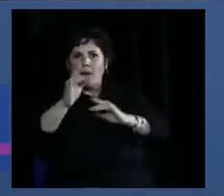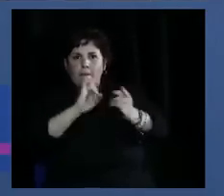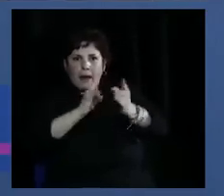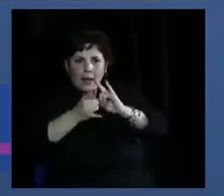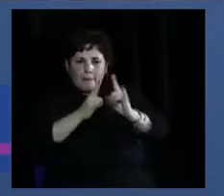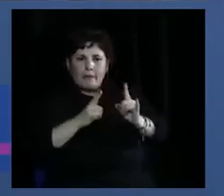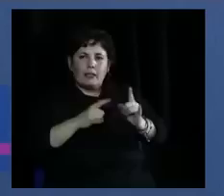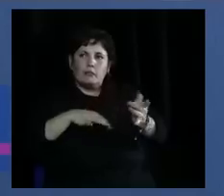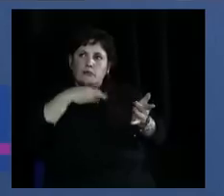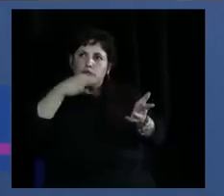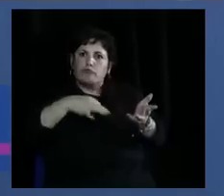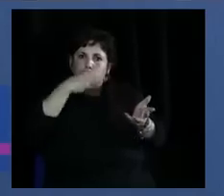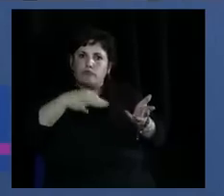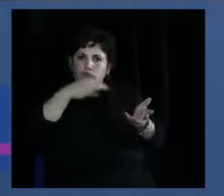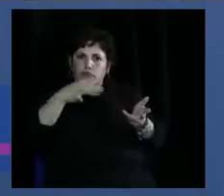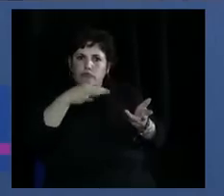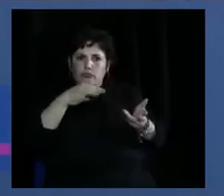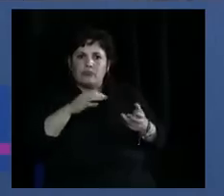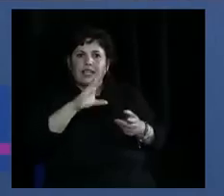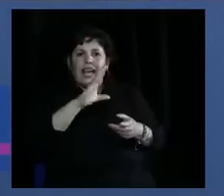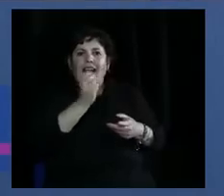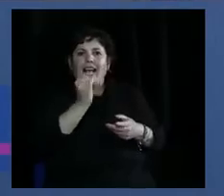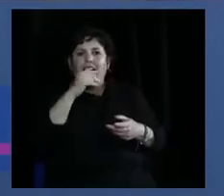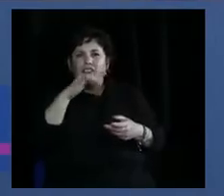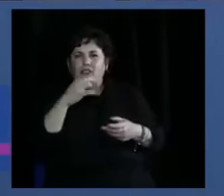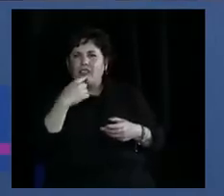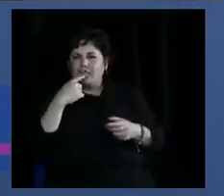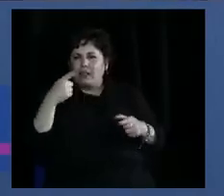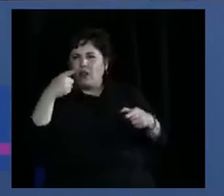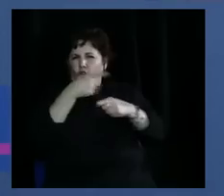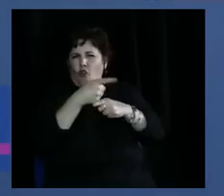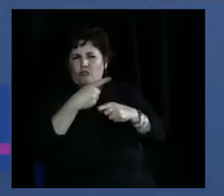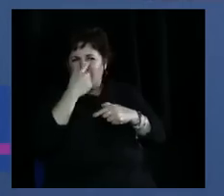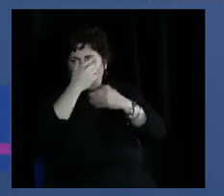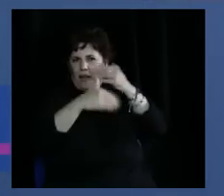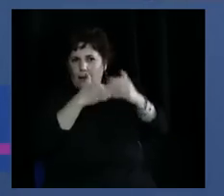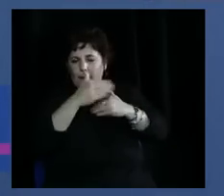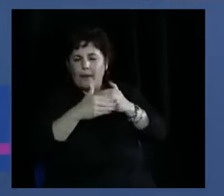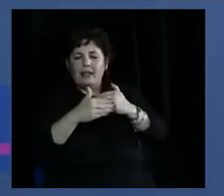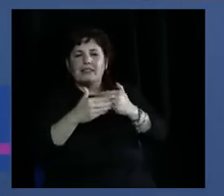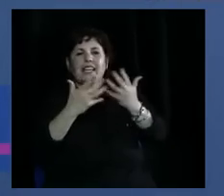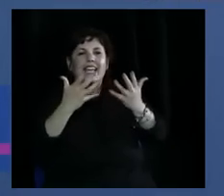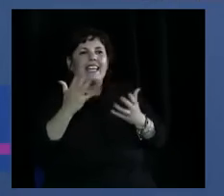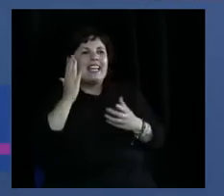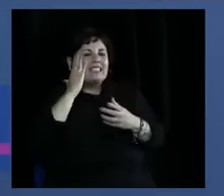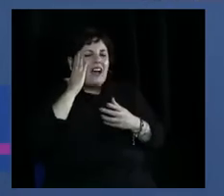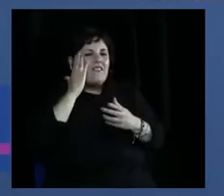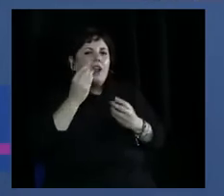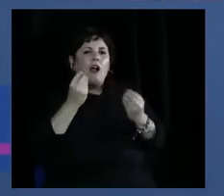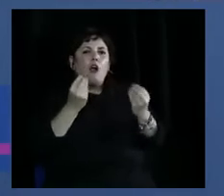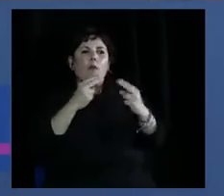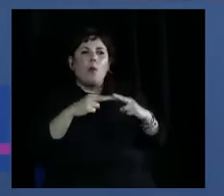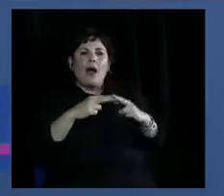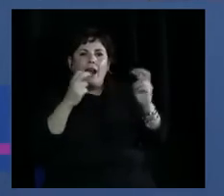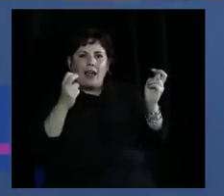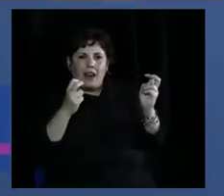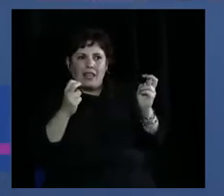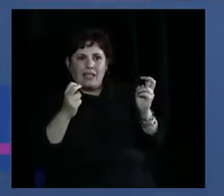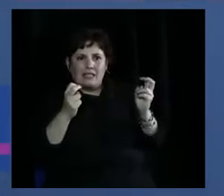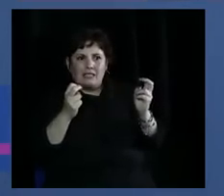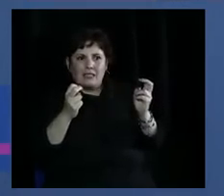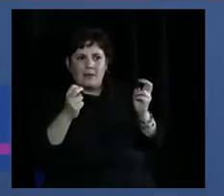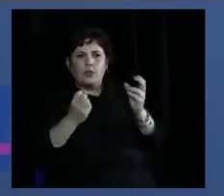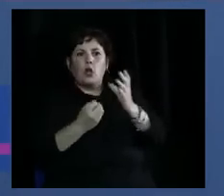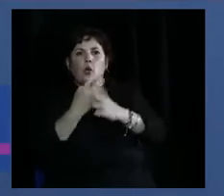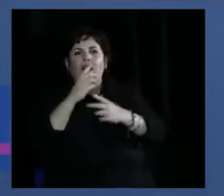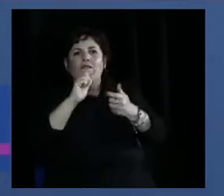ciertos argumentos por los que este nuevo proyecto iría en contra de ciertos avances. Quería saber cómo analizan también esos